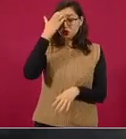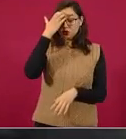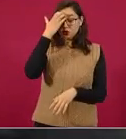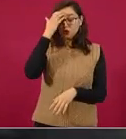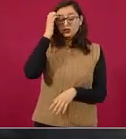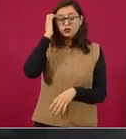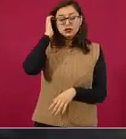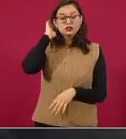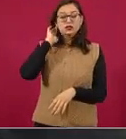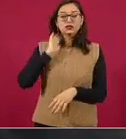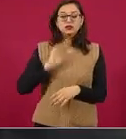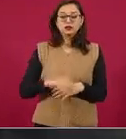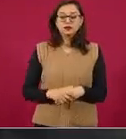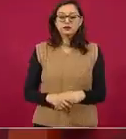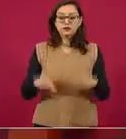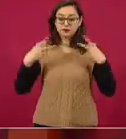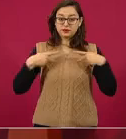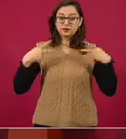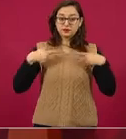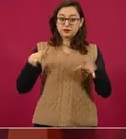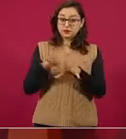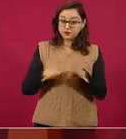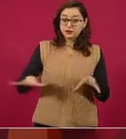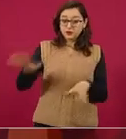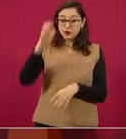¿Lo sabía el pueblo de México?